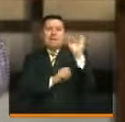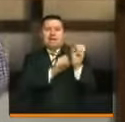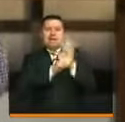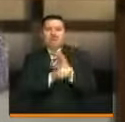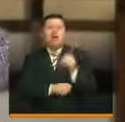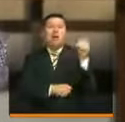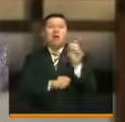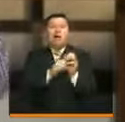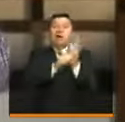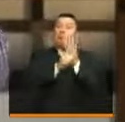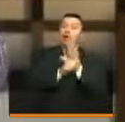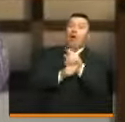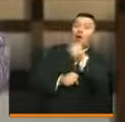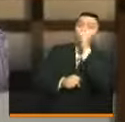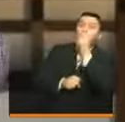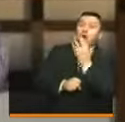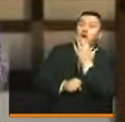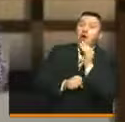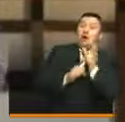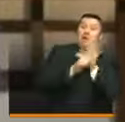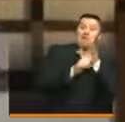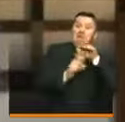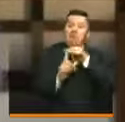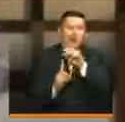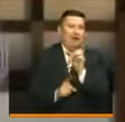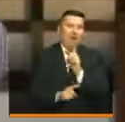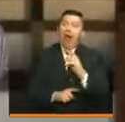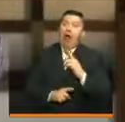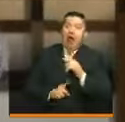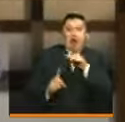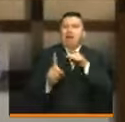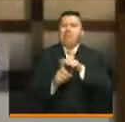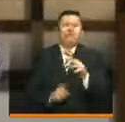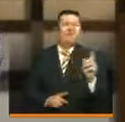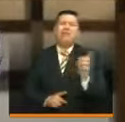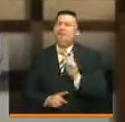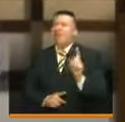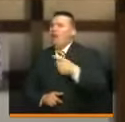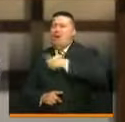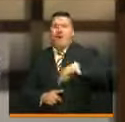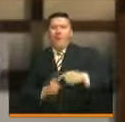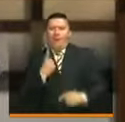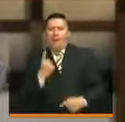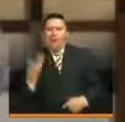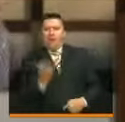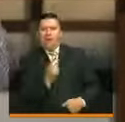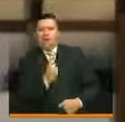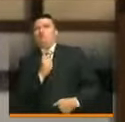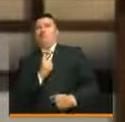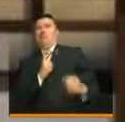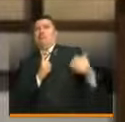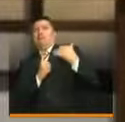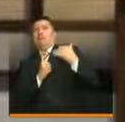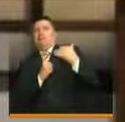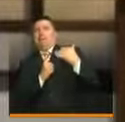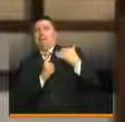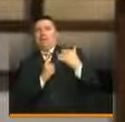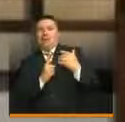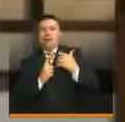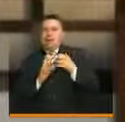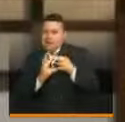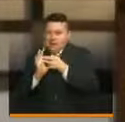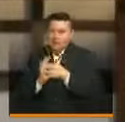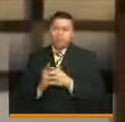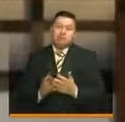no distingue partido, color, religión ni nada. Todos tenemos que ser uno solo frente a esto, tener esa actitud de